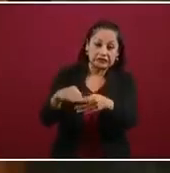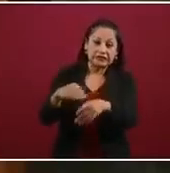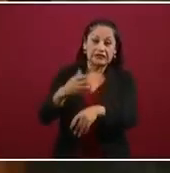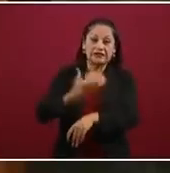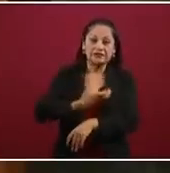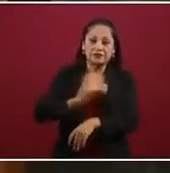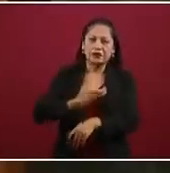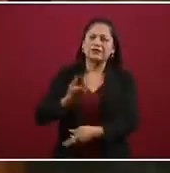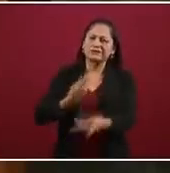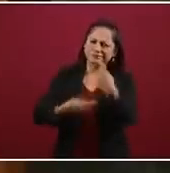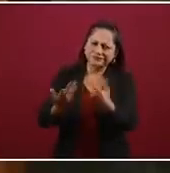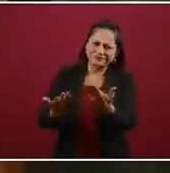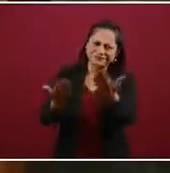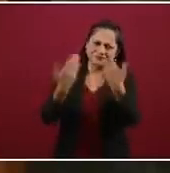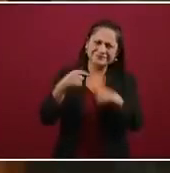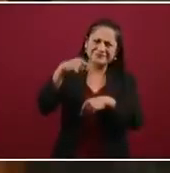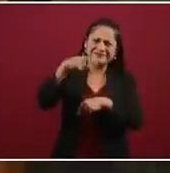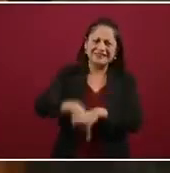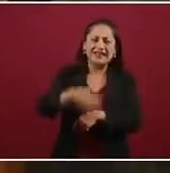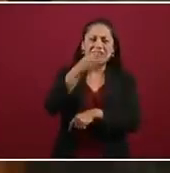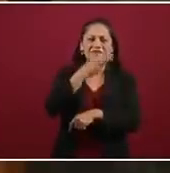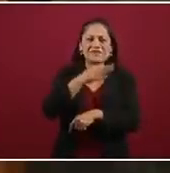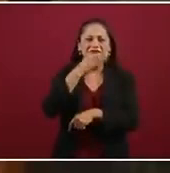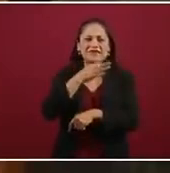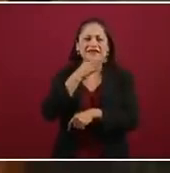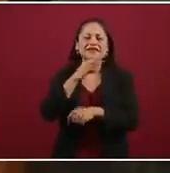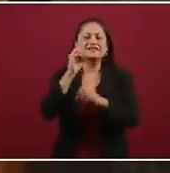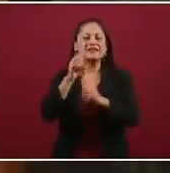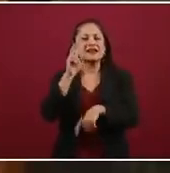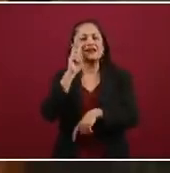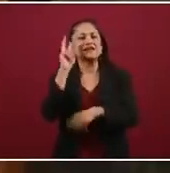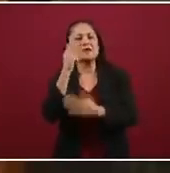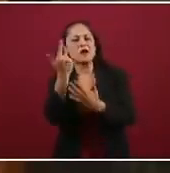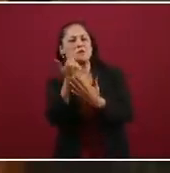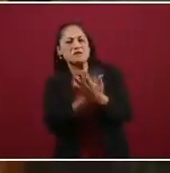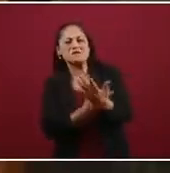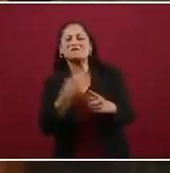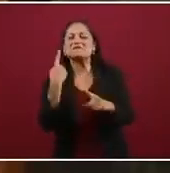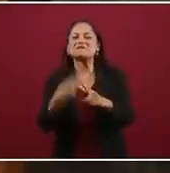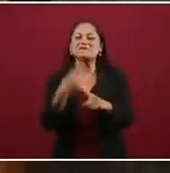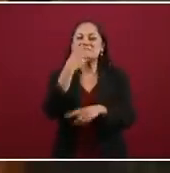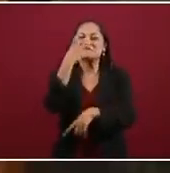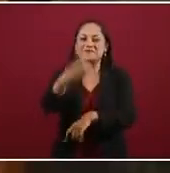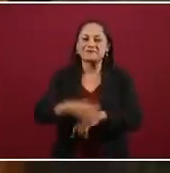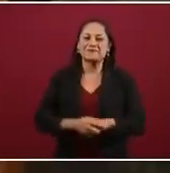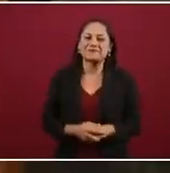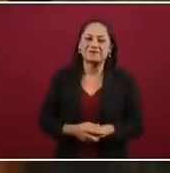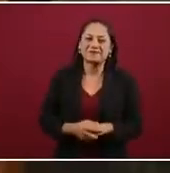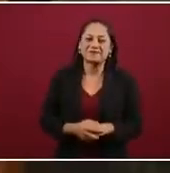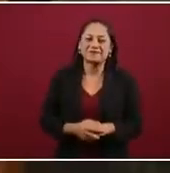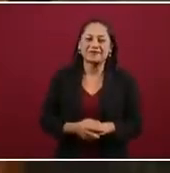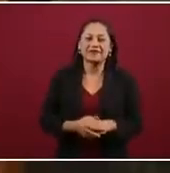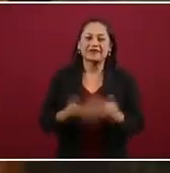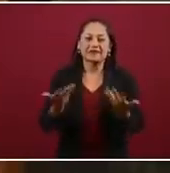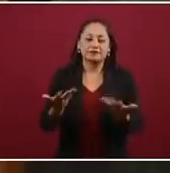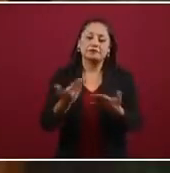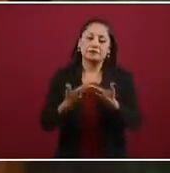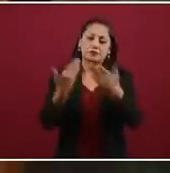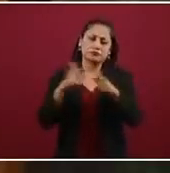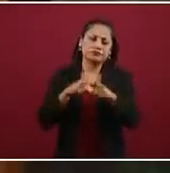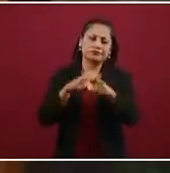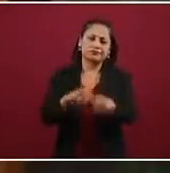vivir esta arenga, como mencionaba la querida Rita. Y bueno, ahora seguimos con parte de este viaje